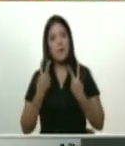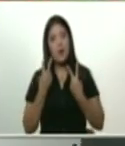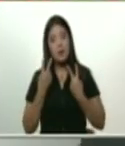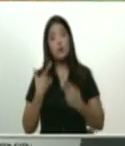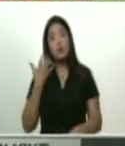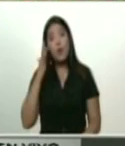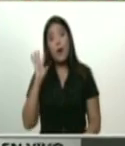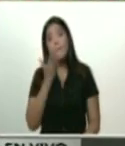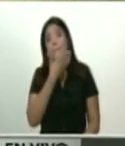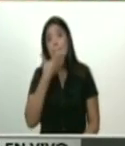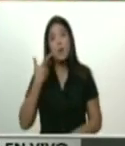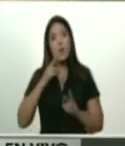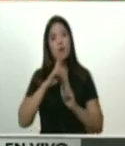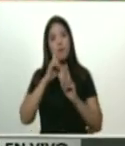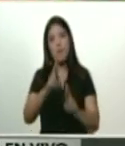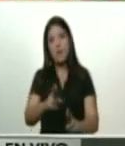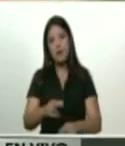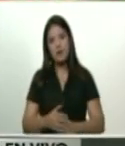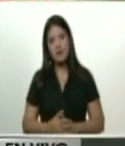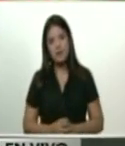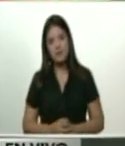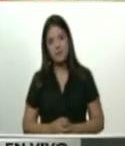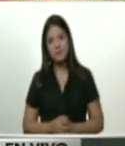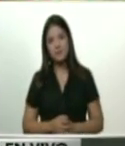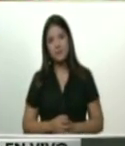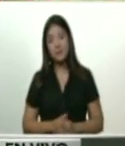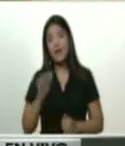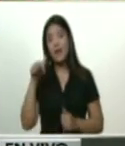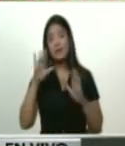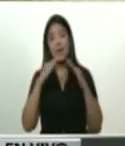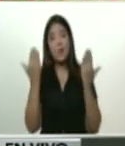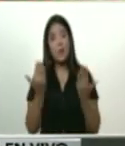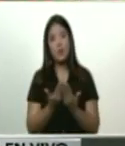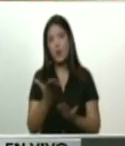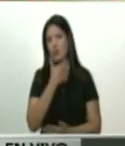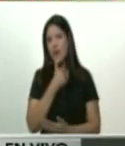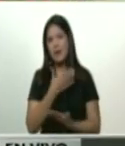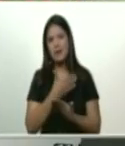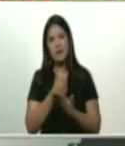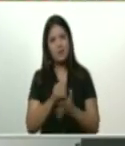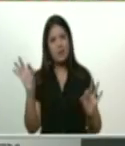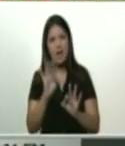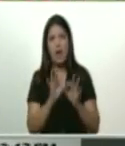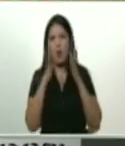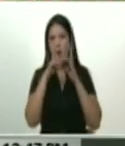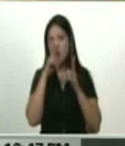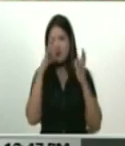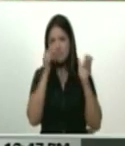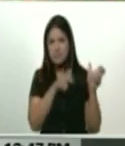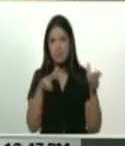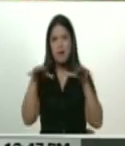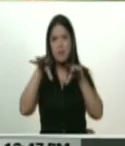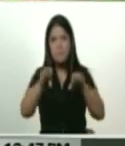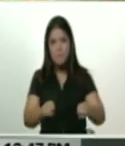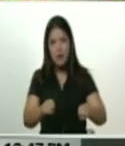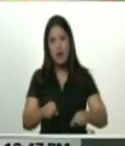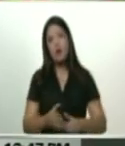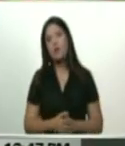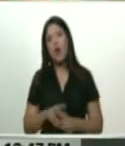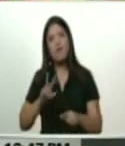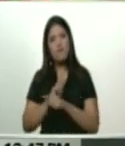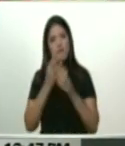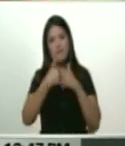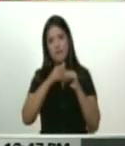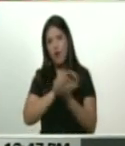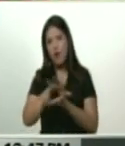Creo que es la mejor respuesta ante este mundo inhumano de terrorismo, de imperios, de